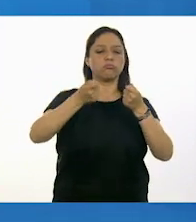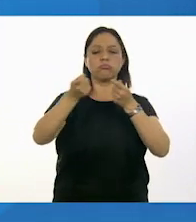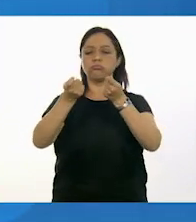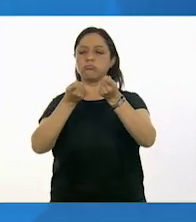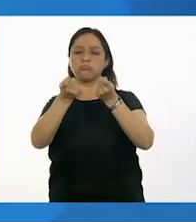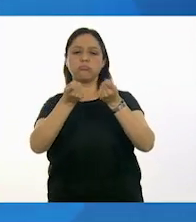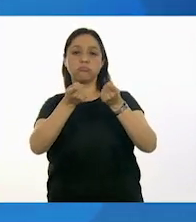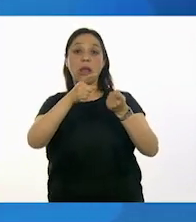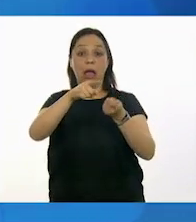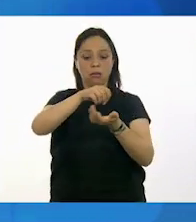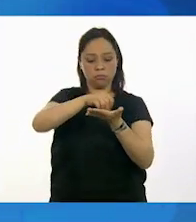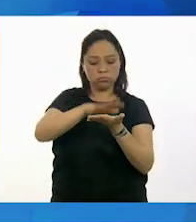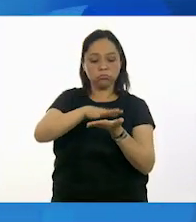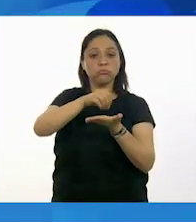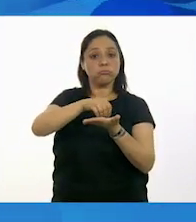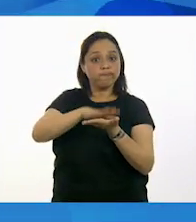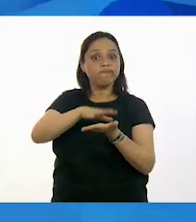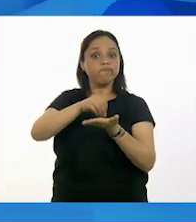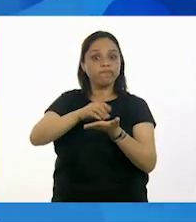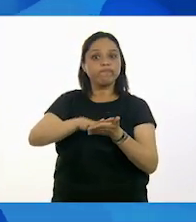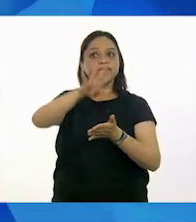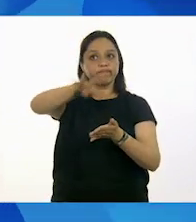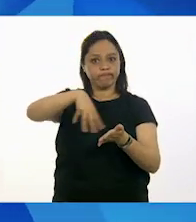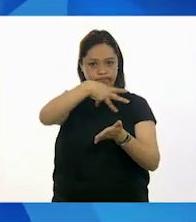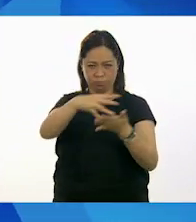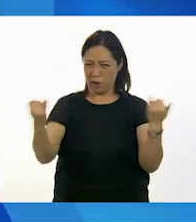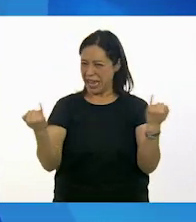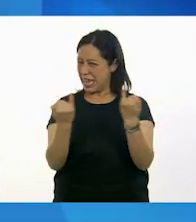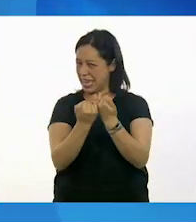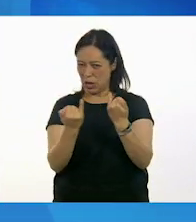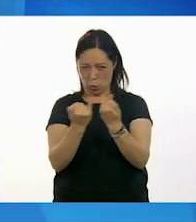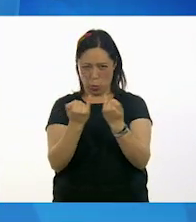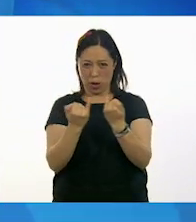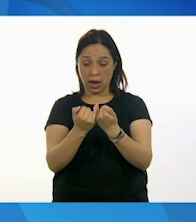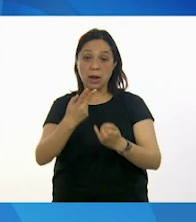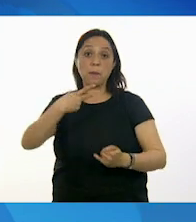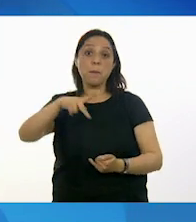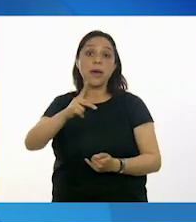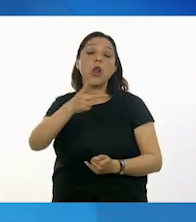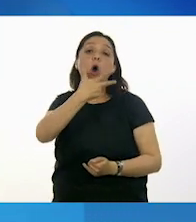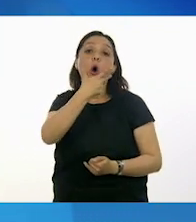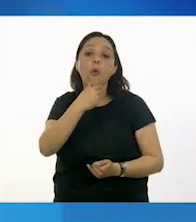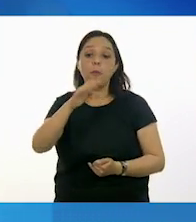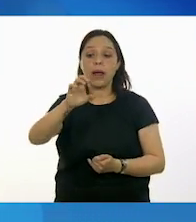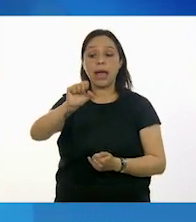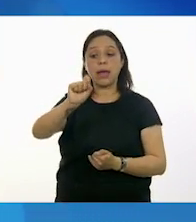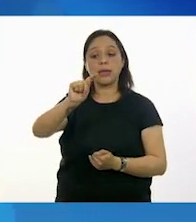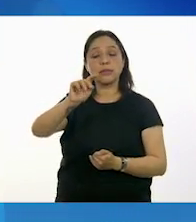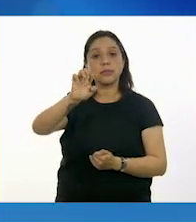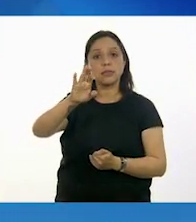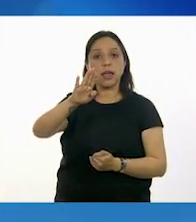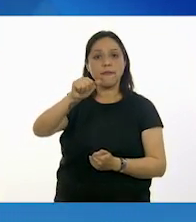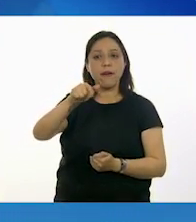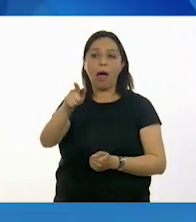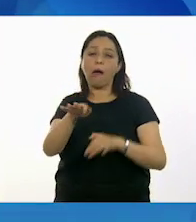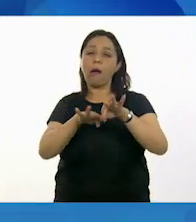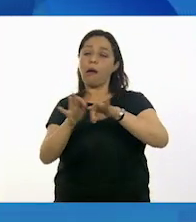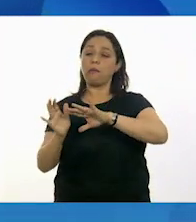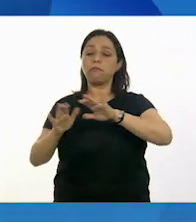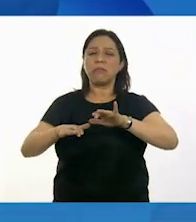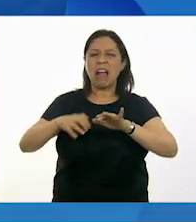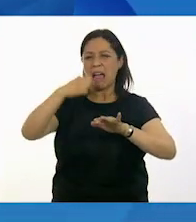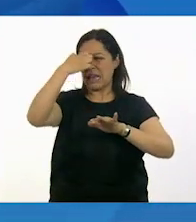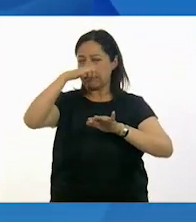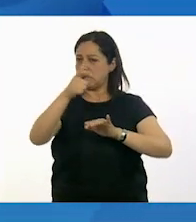de doble entrada, justamente como la que queremos construir. Pero Esteban, que es un empleado con poca experiencia, apoyó